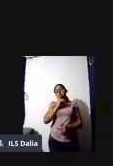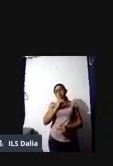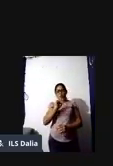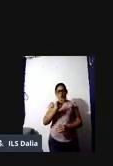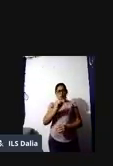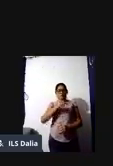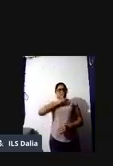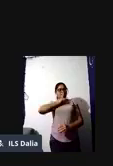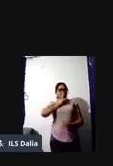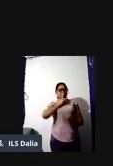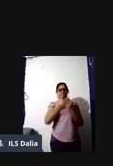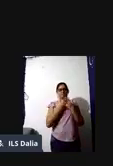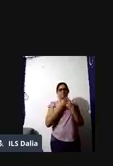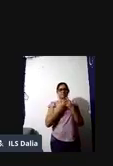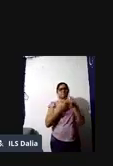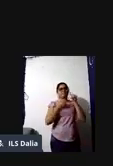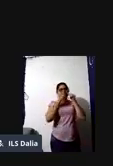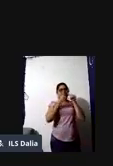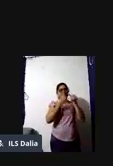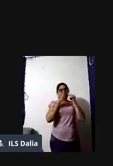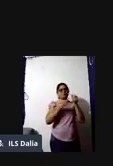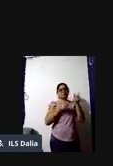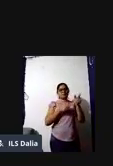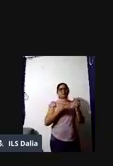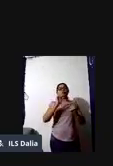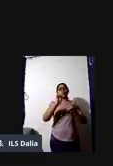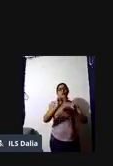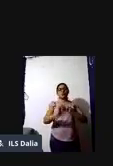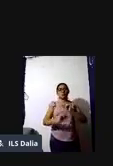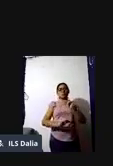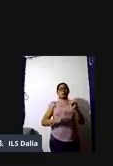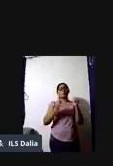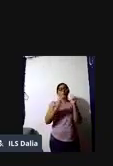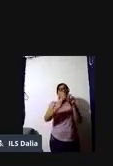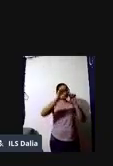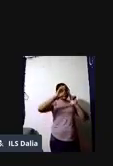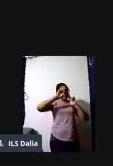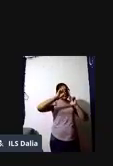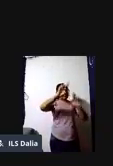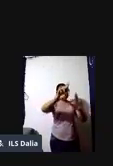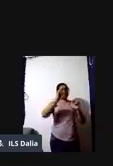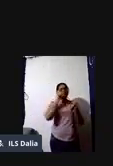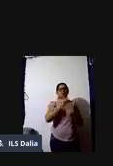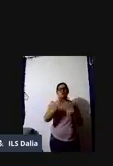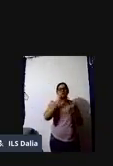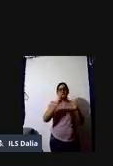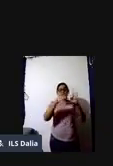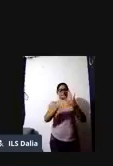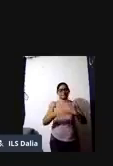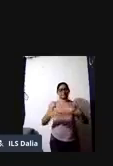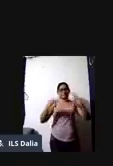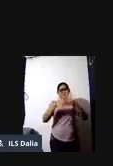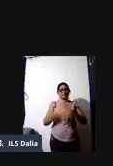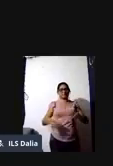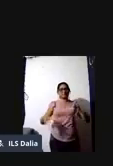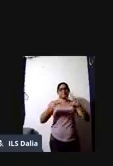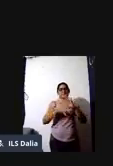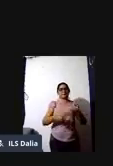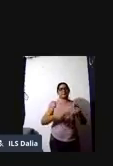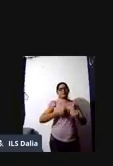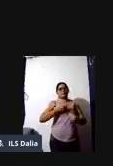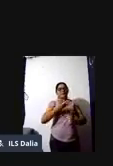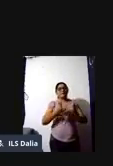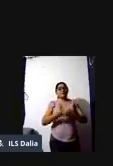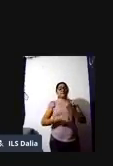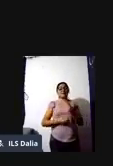¿sale? Pero sacándolas de manera respetuosa. Los sentimientos salen a la luz, deben